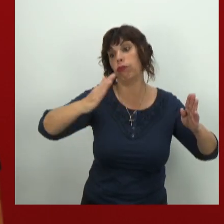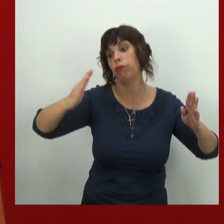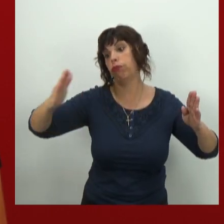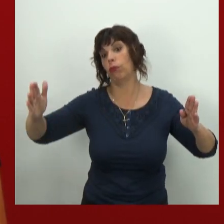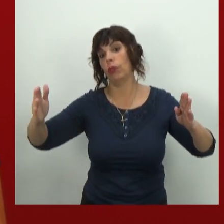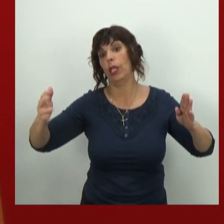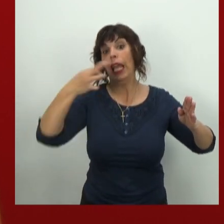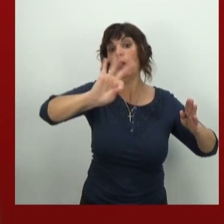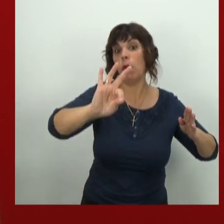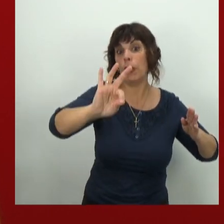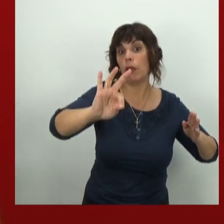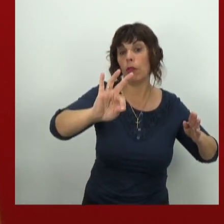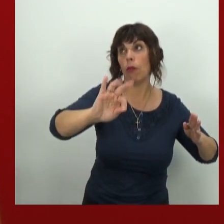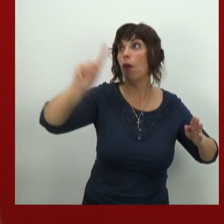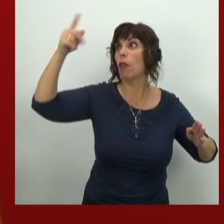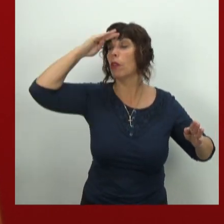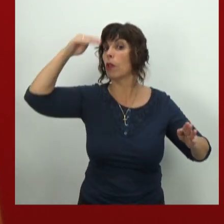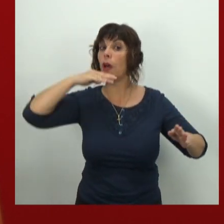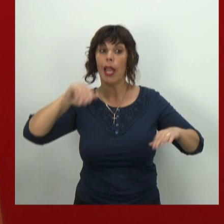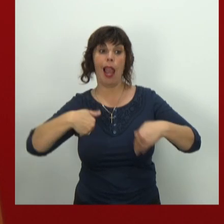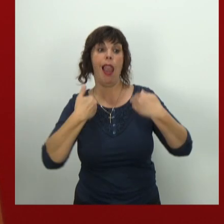se le acerca con la gracia.